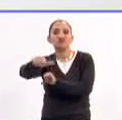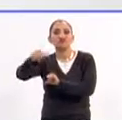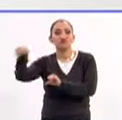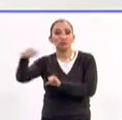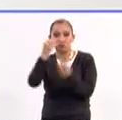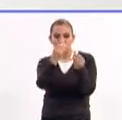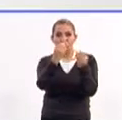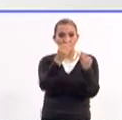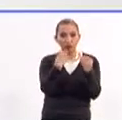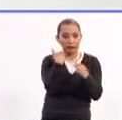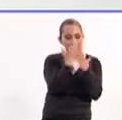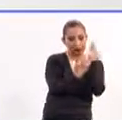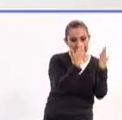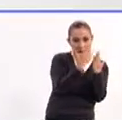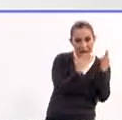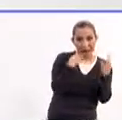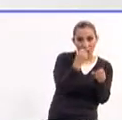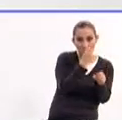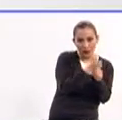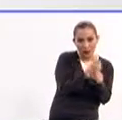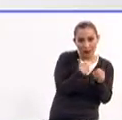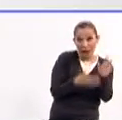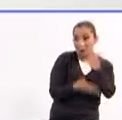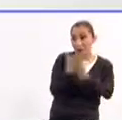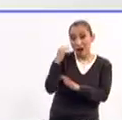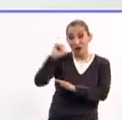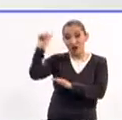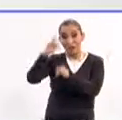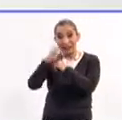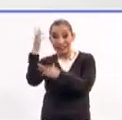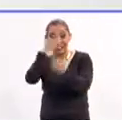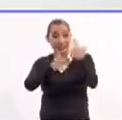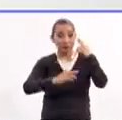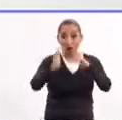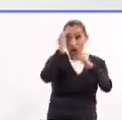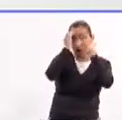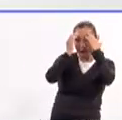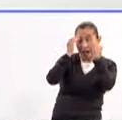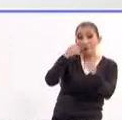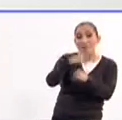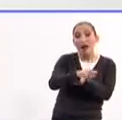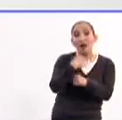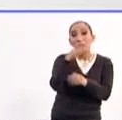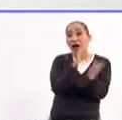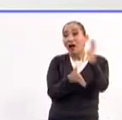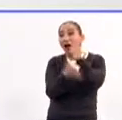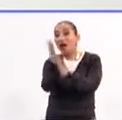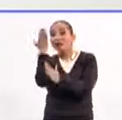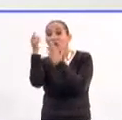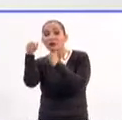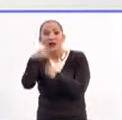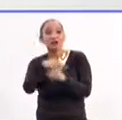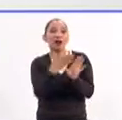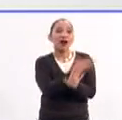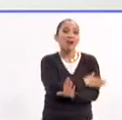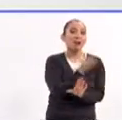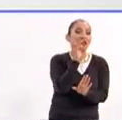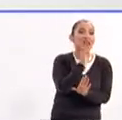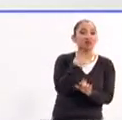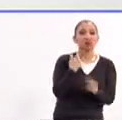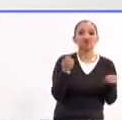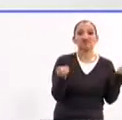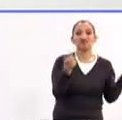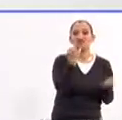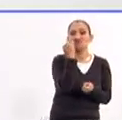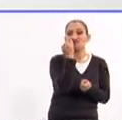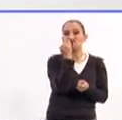Muchos de nosotros estudiamos, tenemos la oportunidad de estudiar fuera de México y regresamos con ese conocimiento, pero para ir a estudiar ahí necesitamos probar nuestro dominio